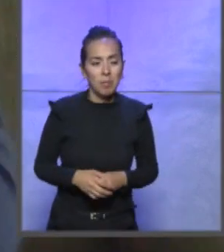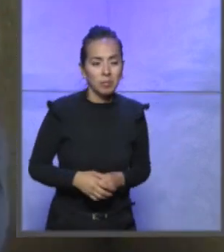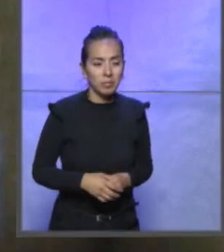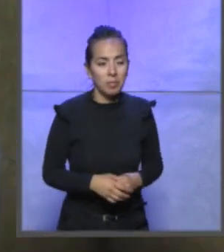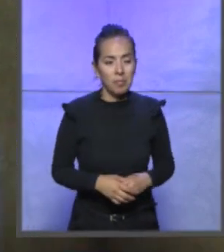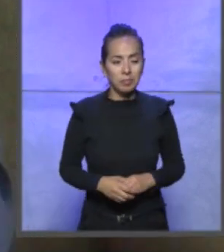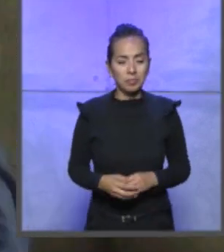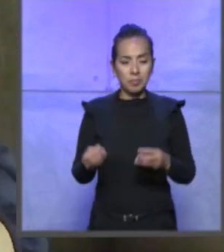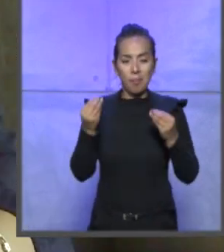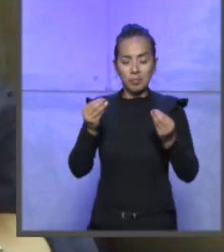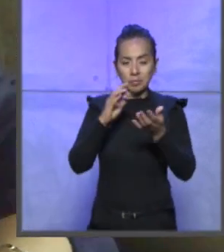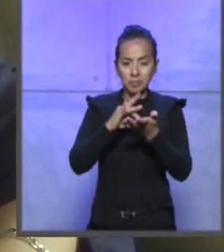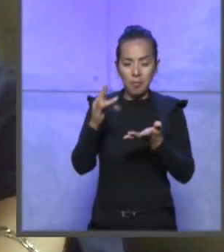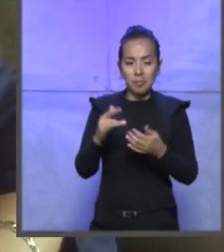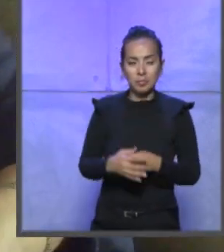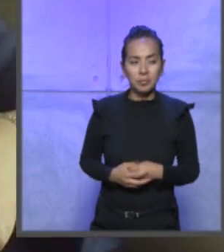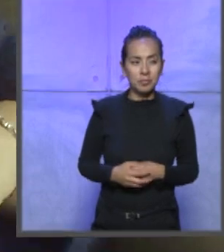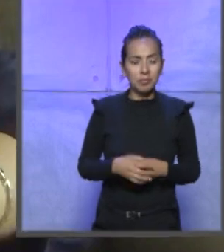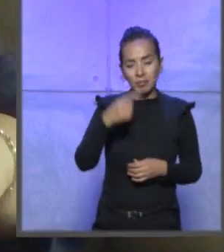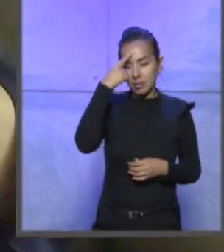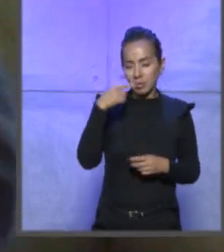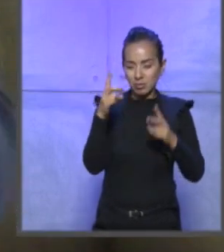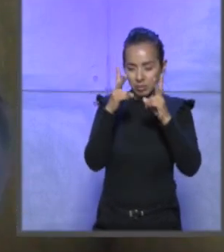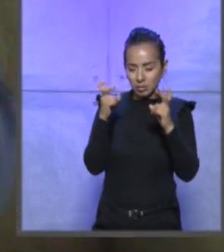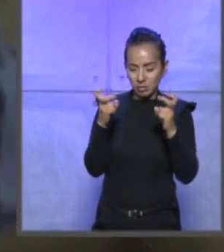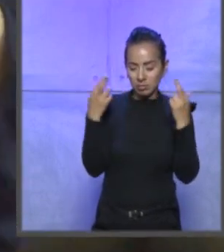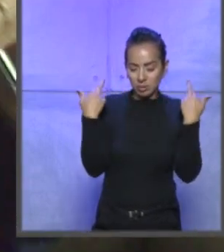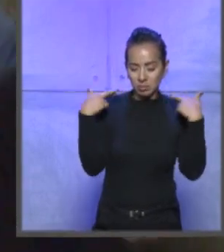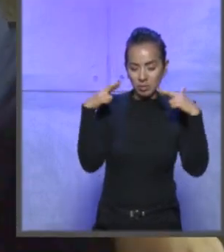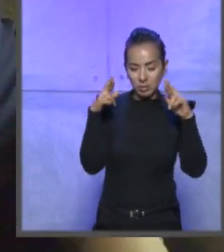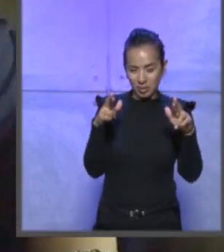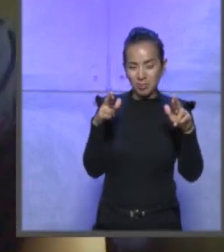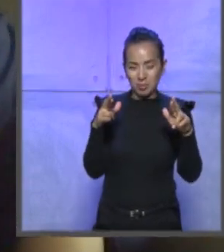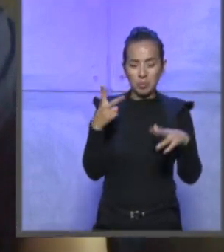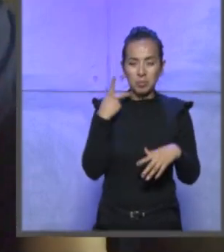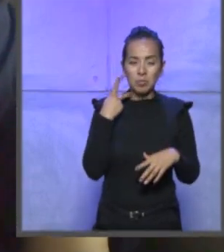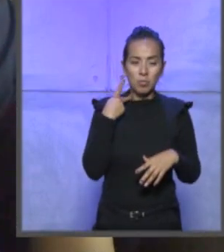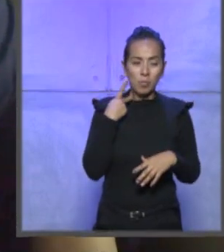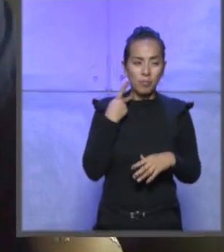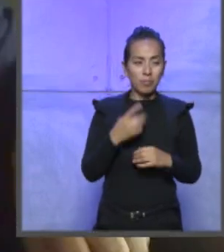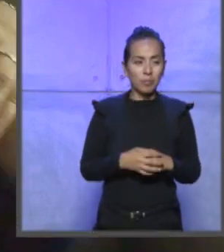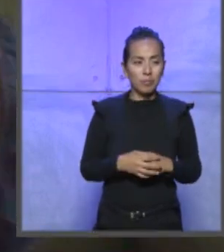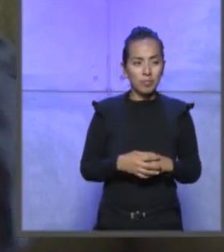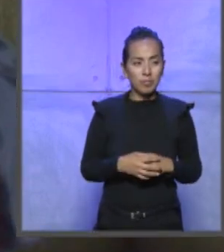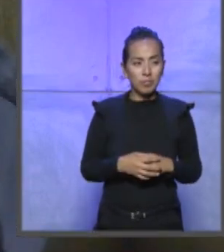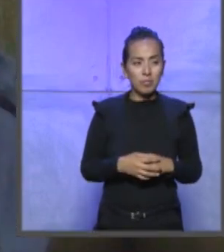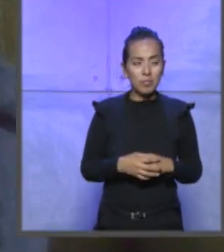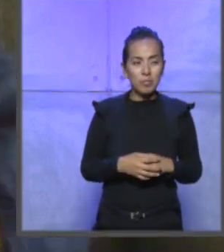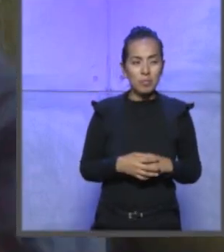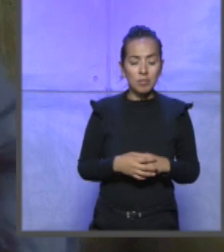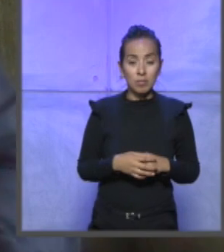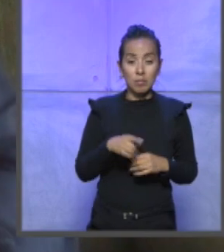políticos. Muchas gracias. Para el tema de la representación política, desde luego que